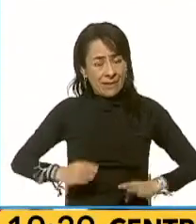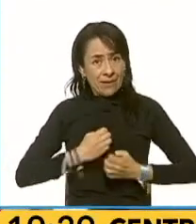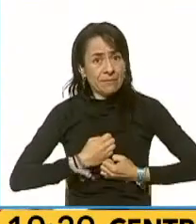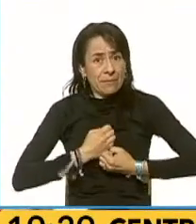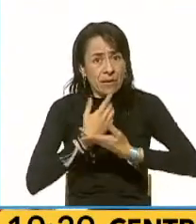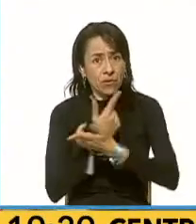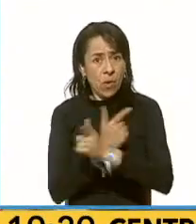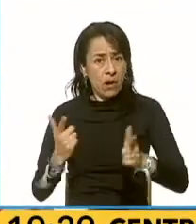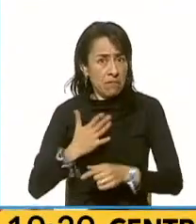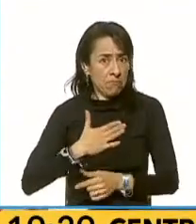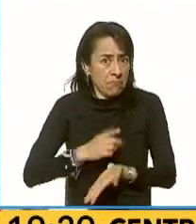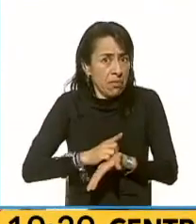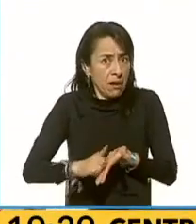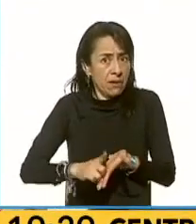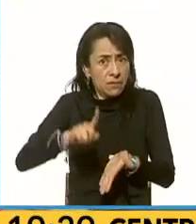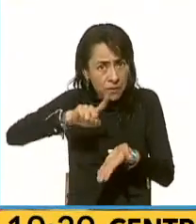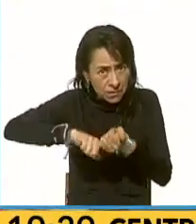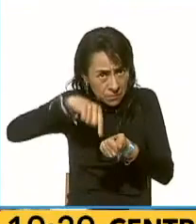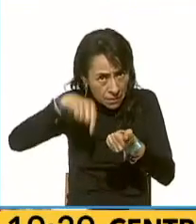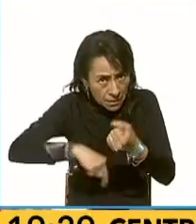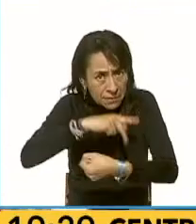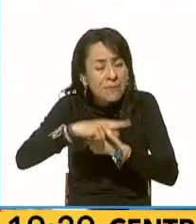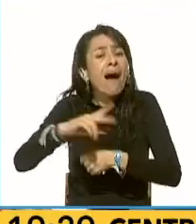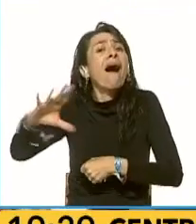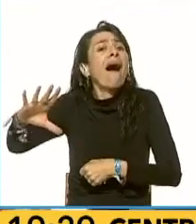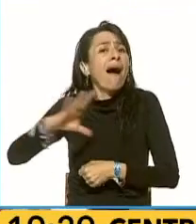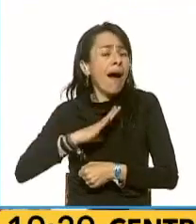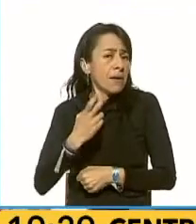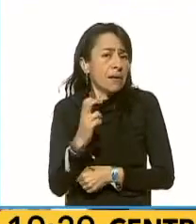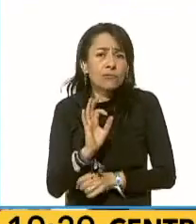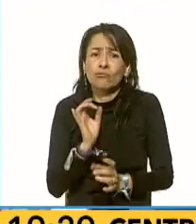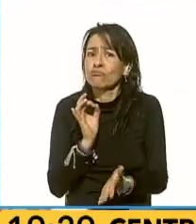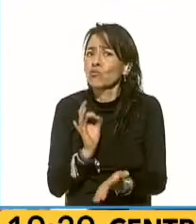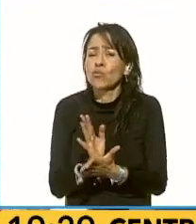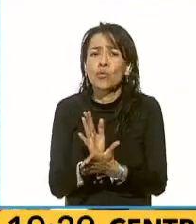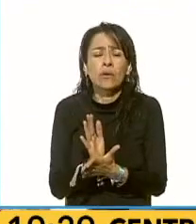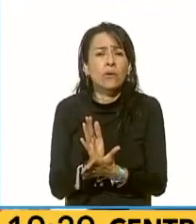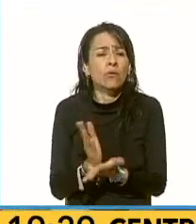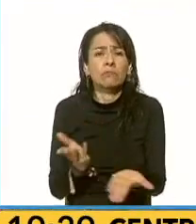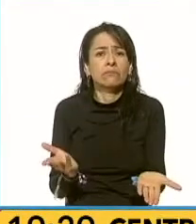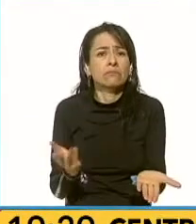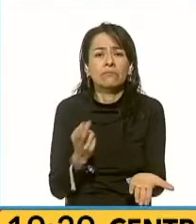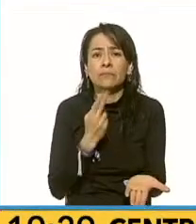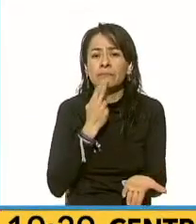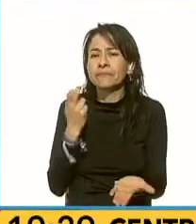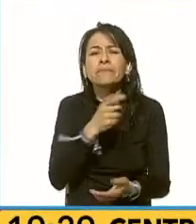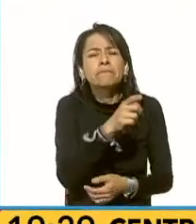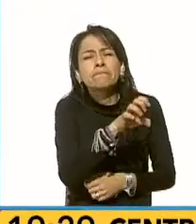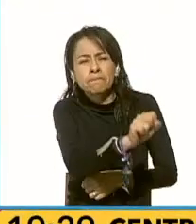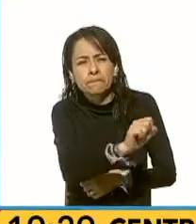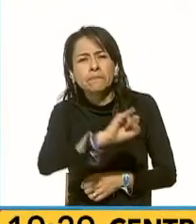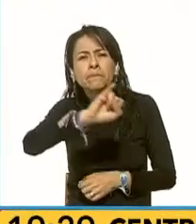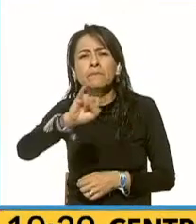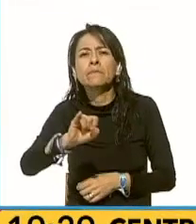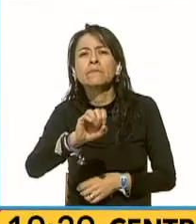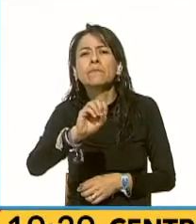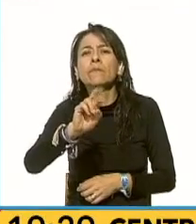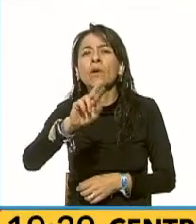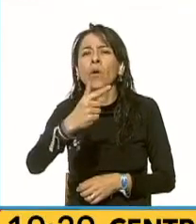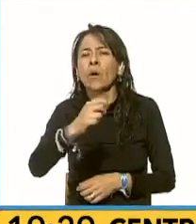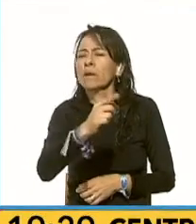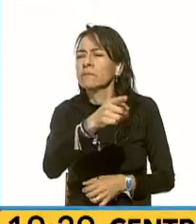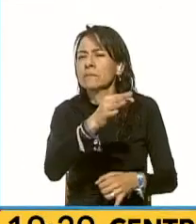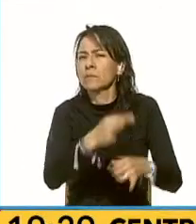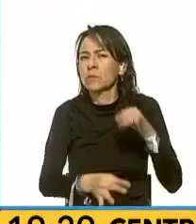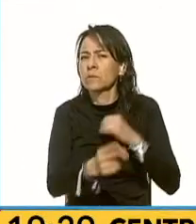que en este país existe. Claro, Jorge, por último, nada más señalar algo y creo que usted es parte de lo que